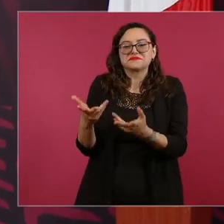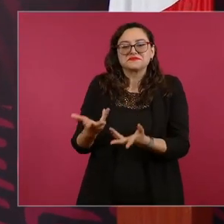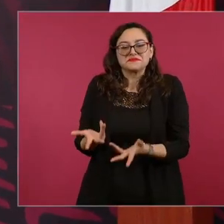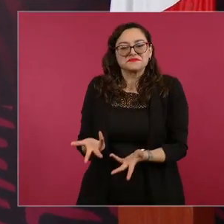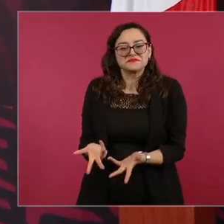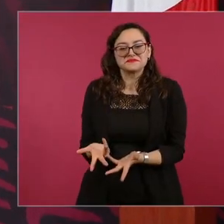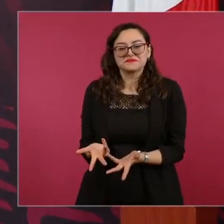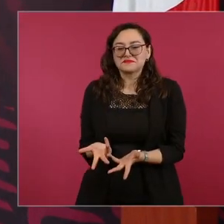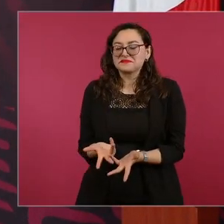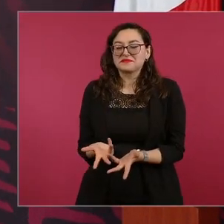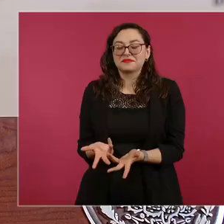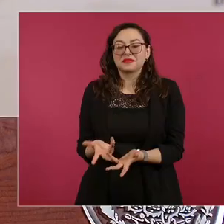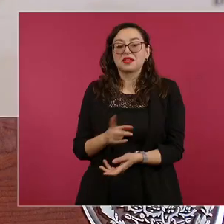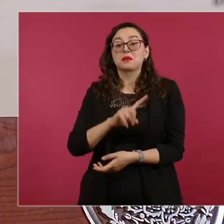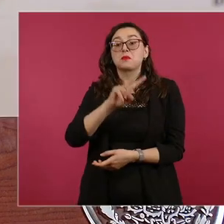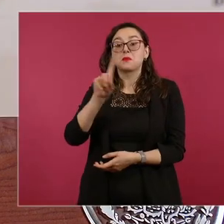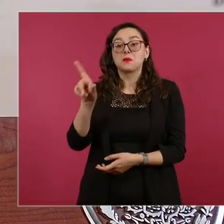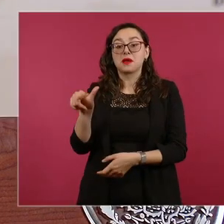y en la tarde